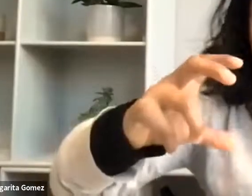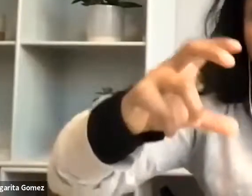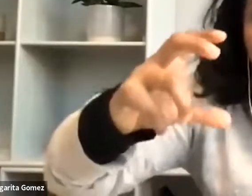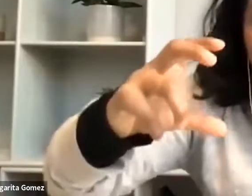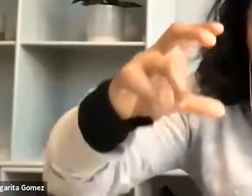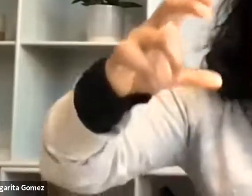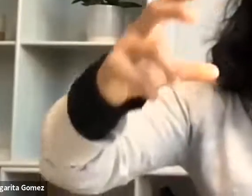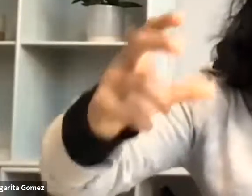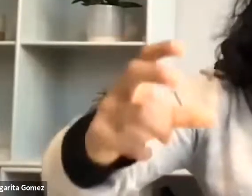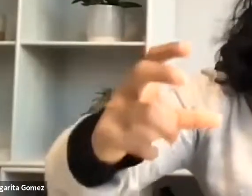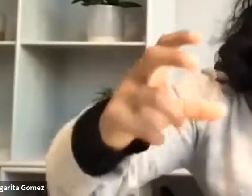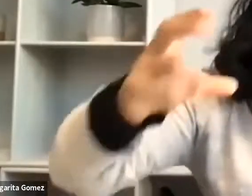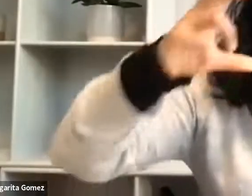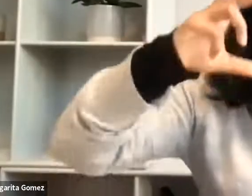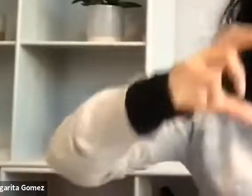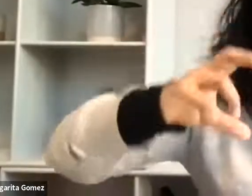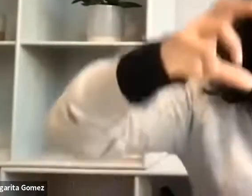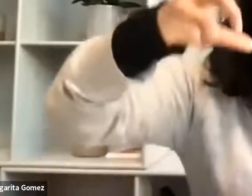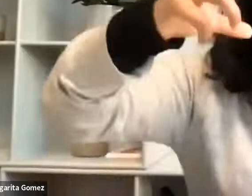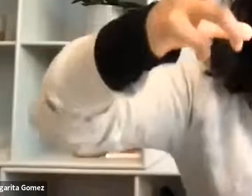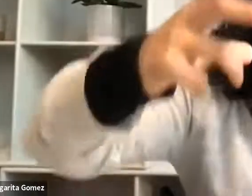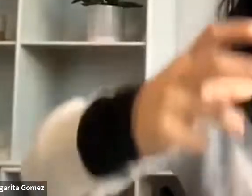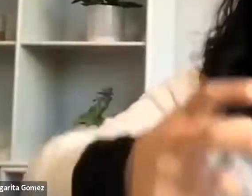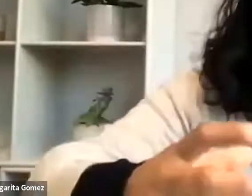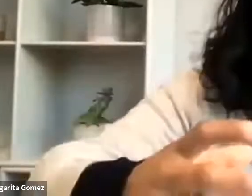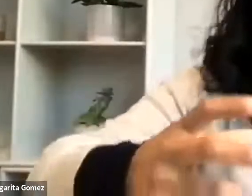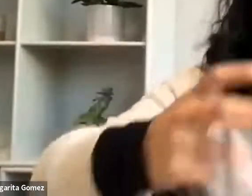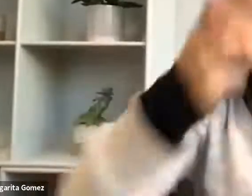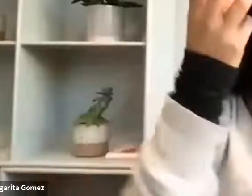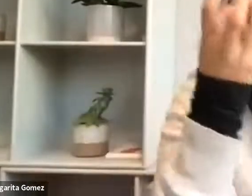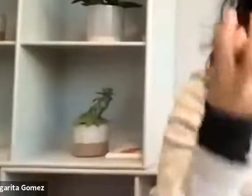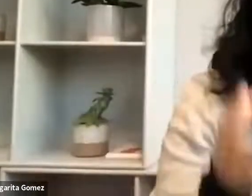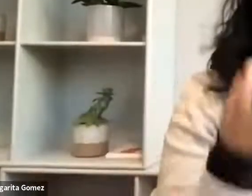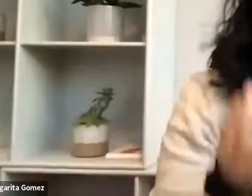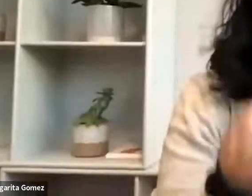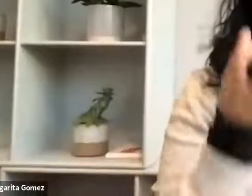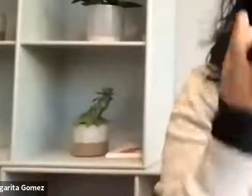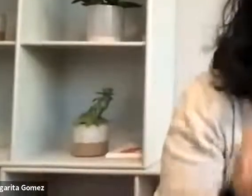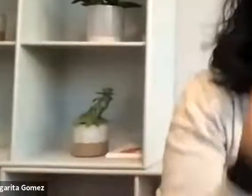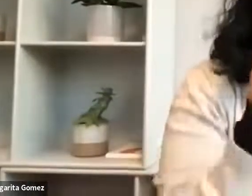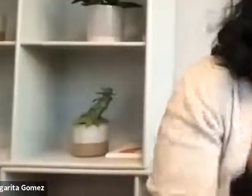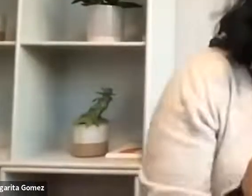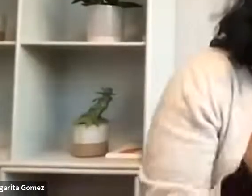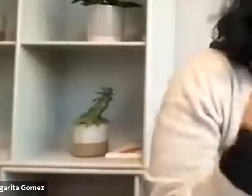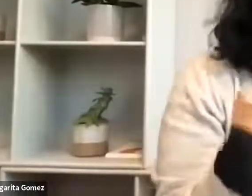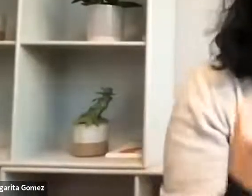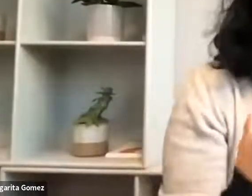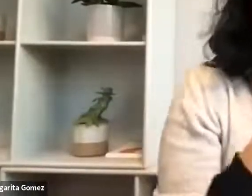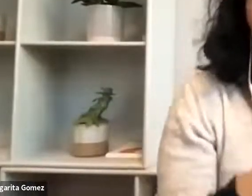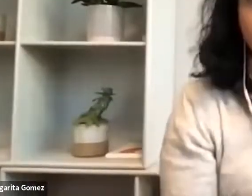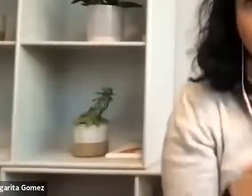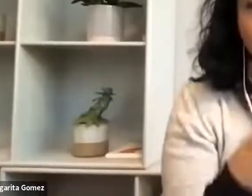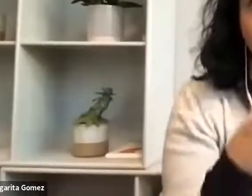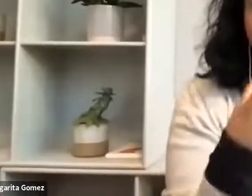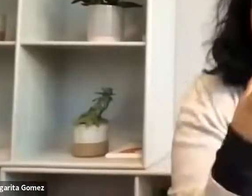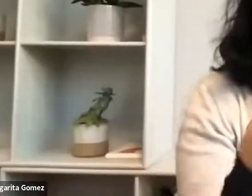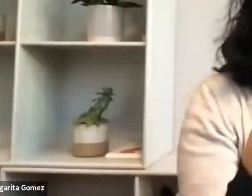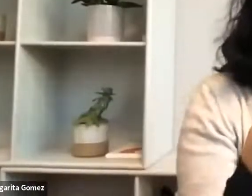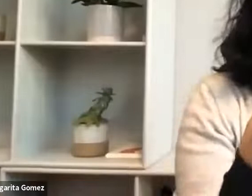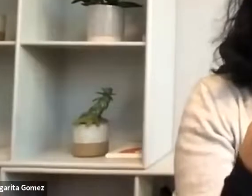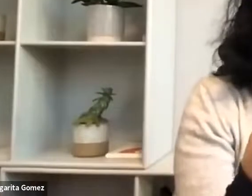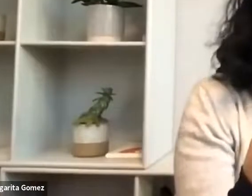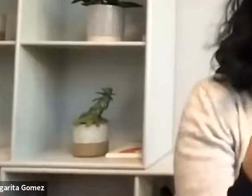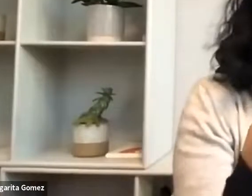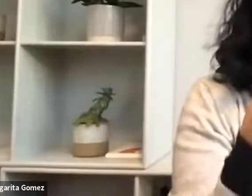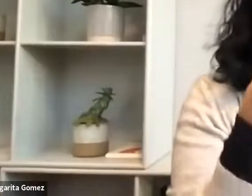podríamos decir de co-creación o un trabajo en el donde en donde los individuos que forman en el caso de la adicción que yo lo que estoy